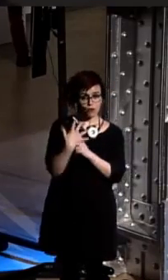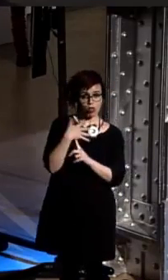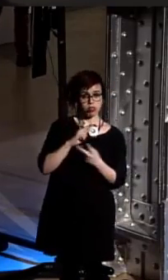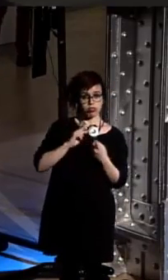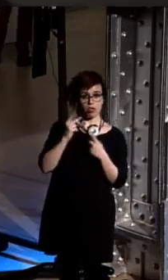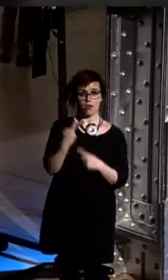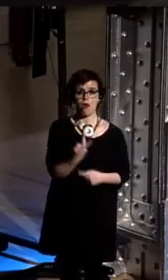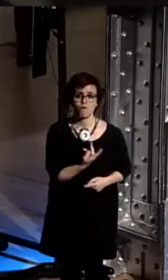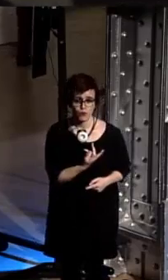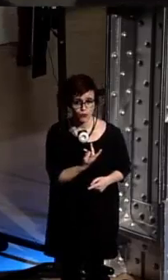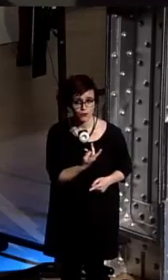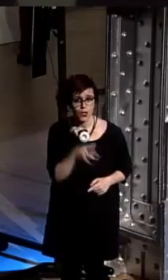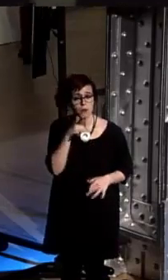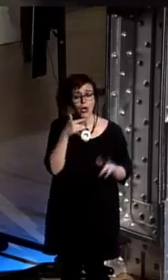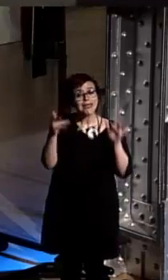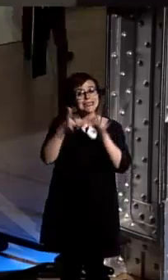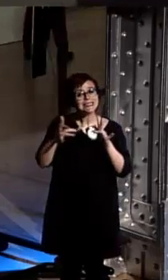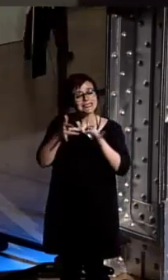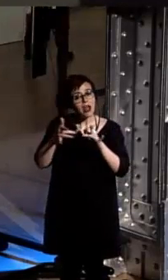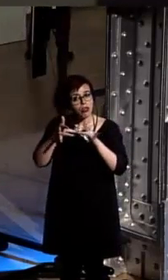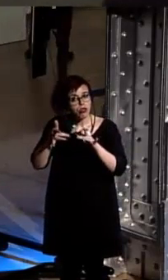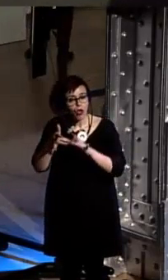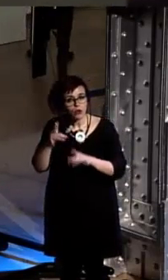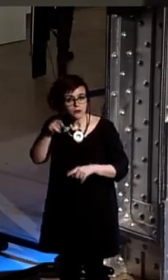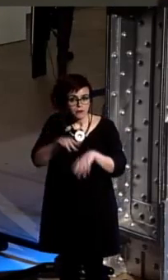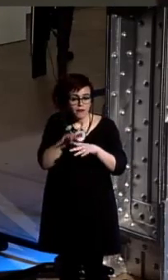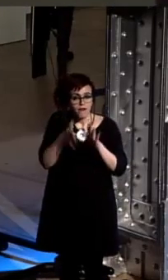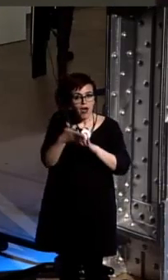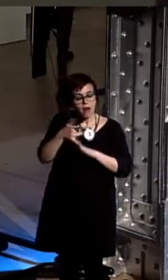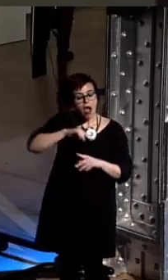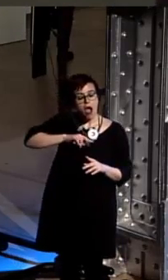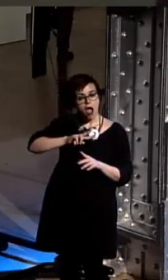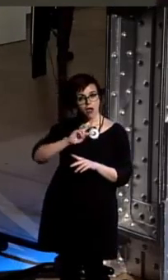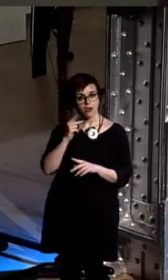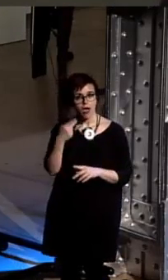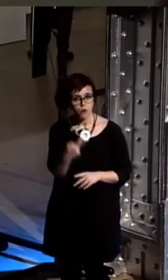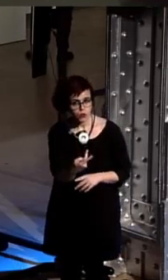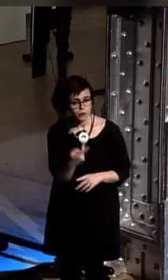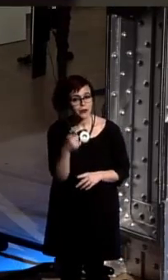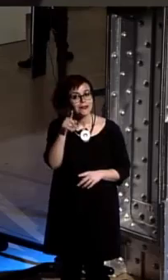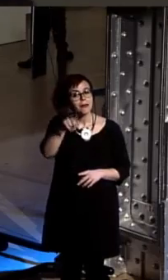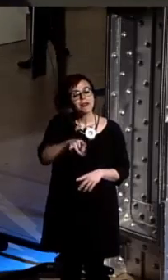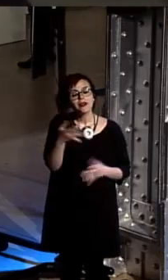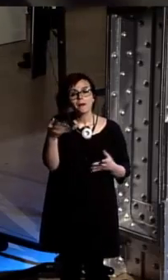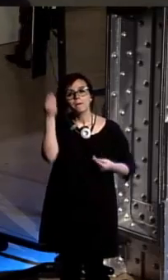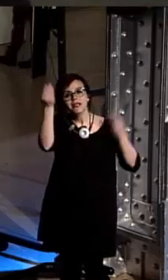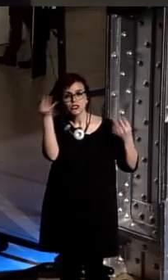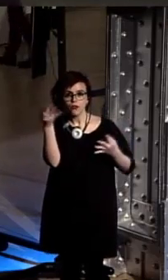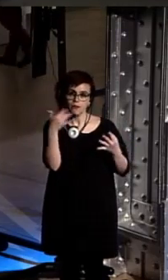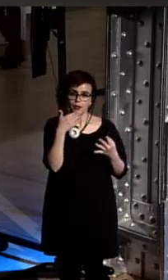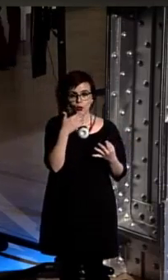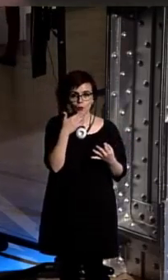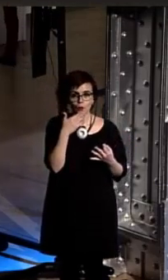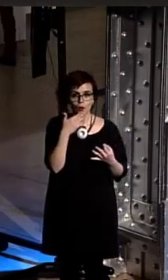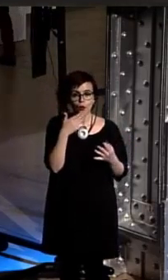porque la interacción obviamente nos está cambiando, ¿no? Pues creo que en paralelo tiene que haber un discurso